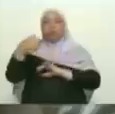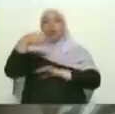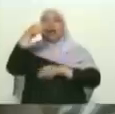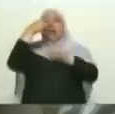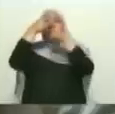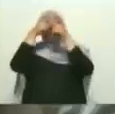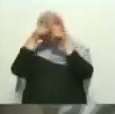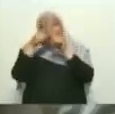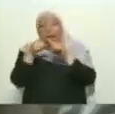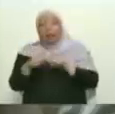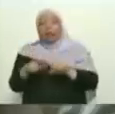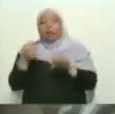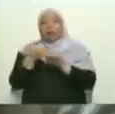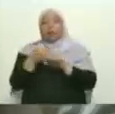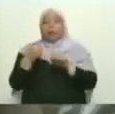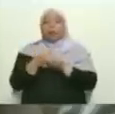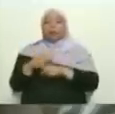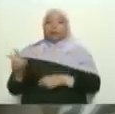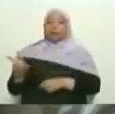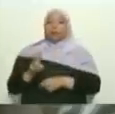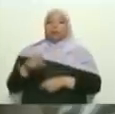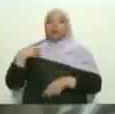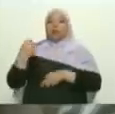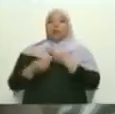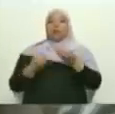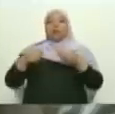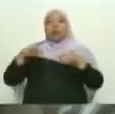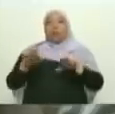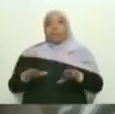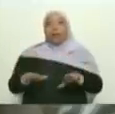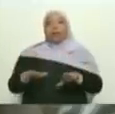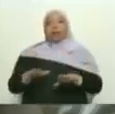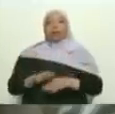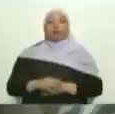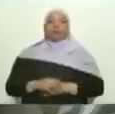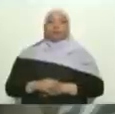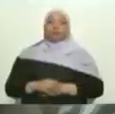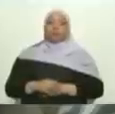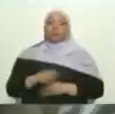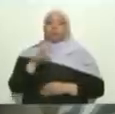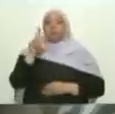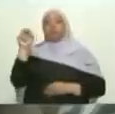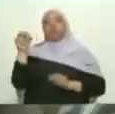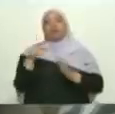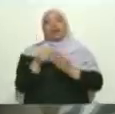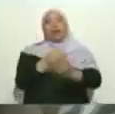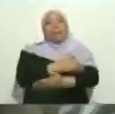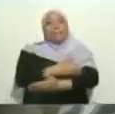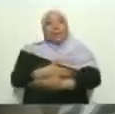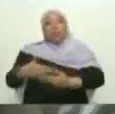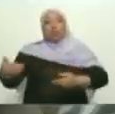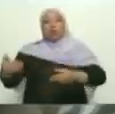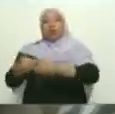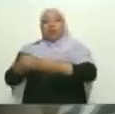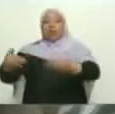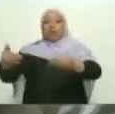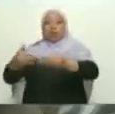estadísticas preliminares, le generó a Venezuela una pérdida de 20 mil millones de